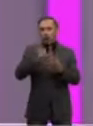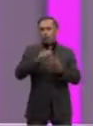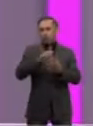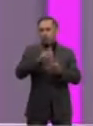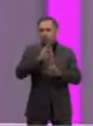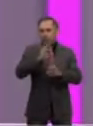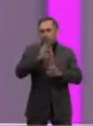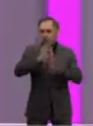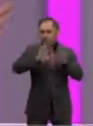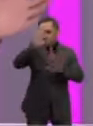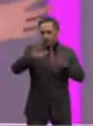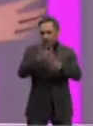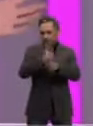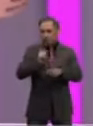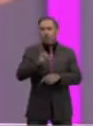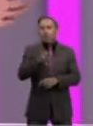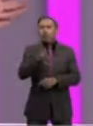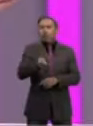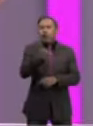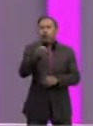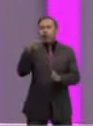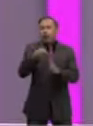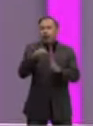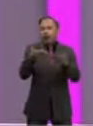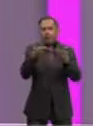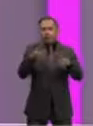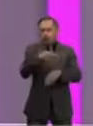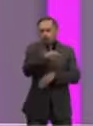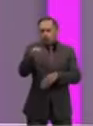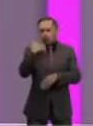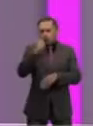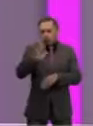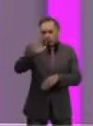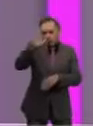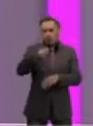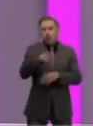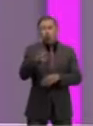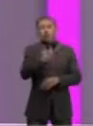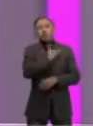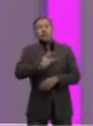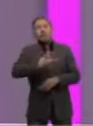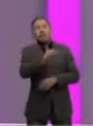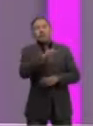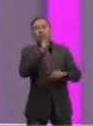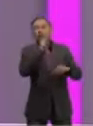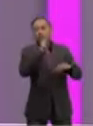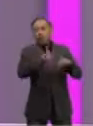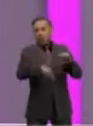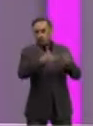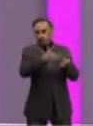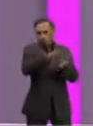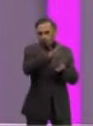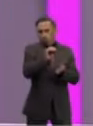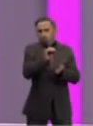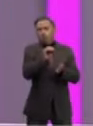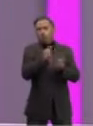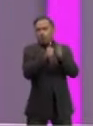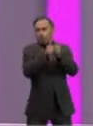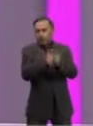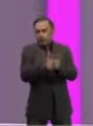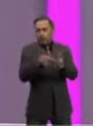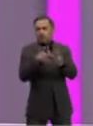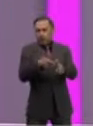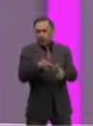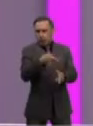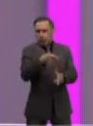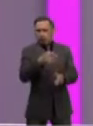a mí me gustaría arrancar es sus 3 razones más poderosas para revocarle el mandato al presidente o para que continúe en el poder porque le siguen